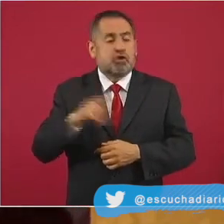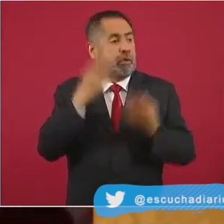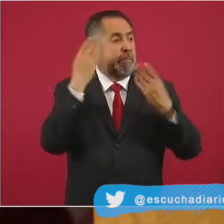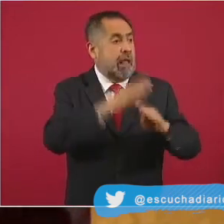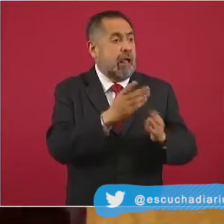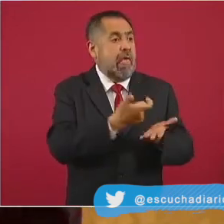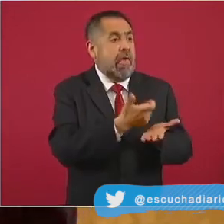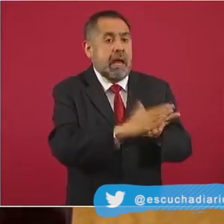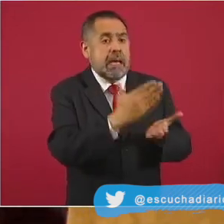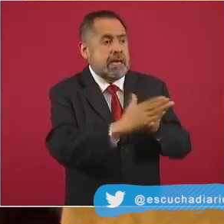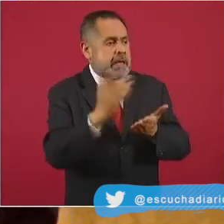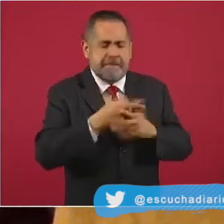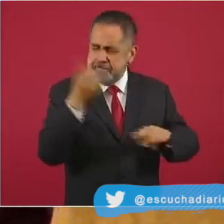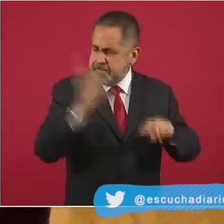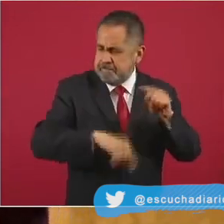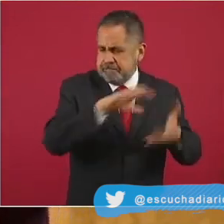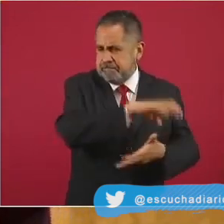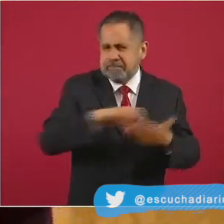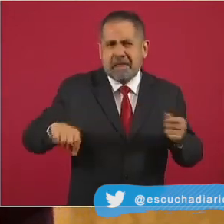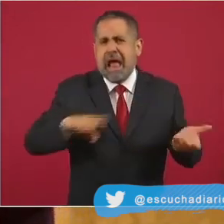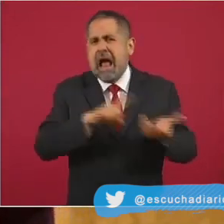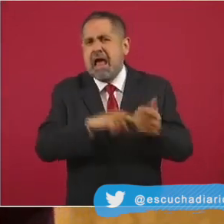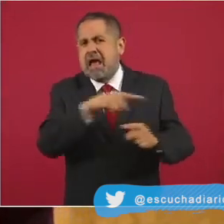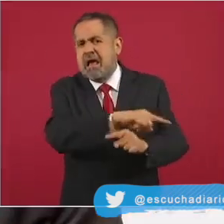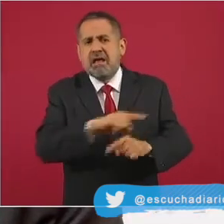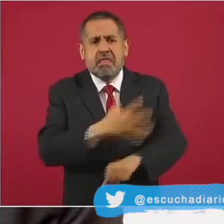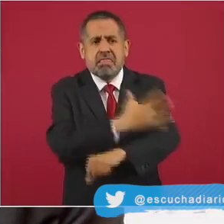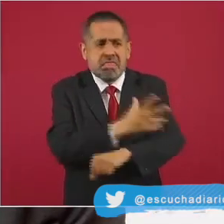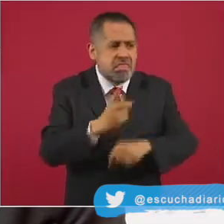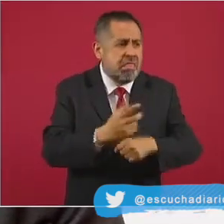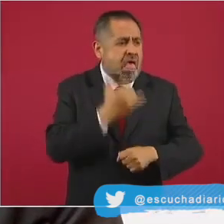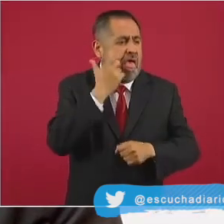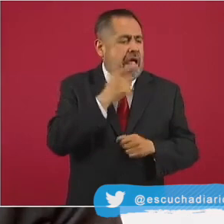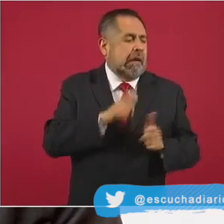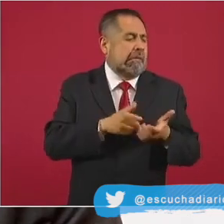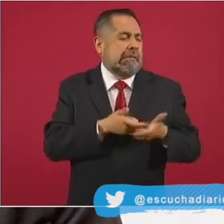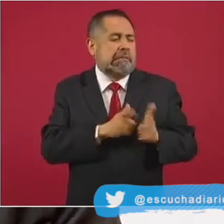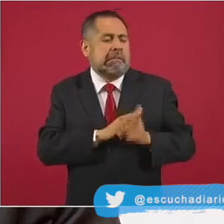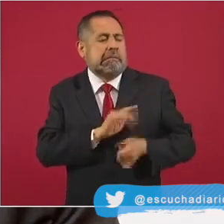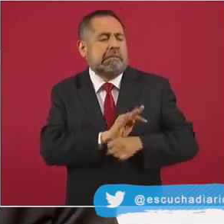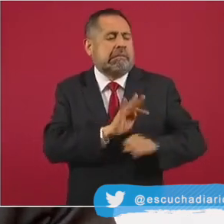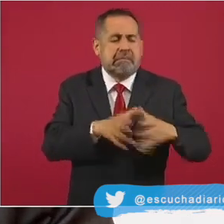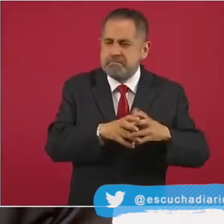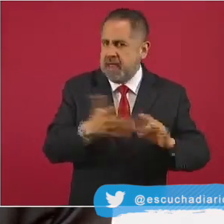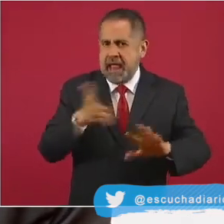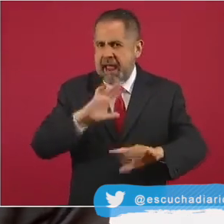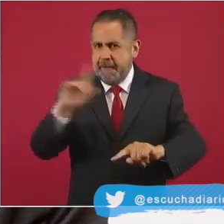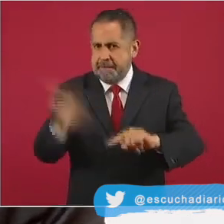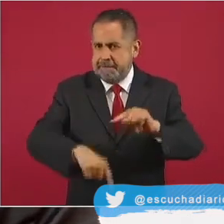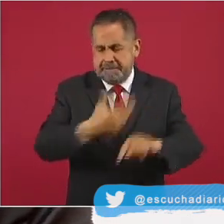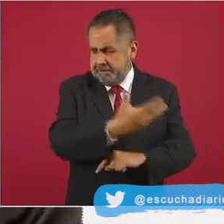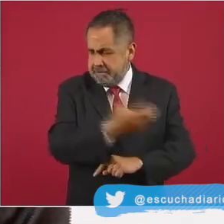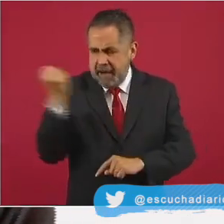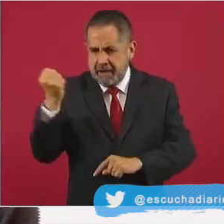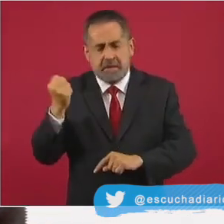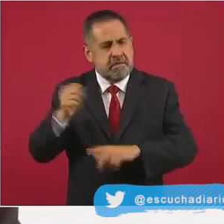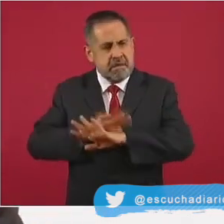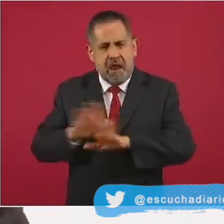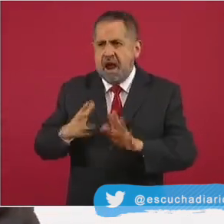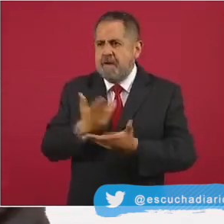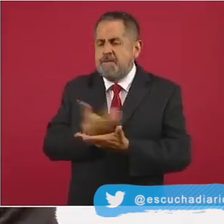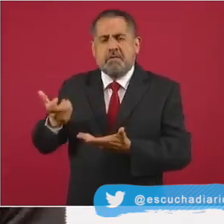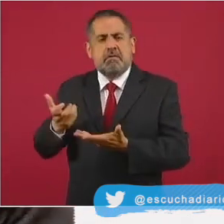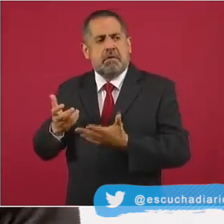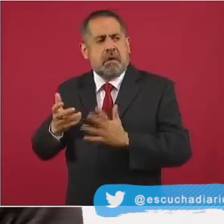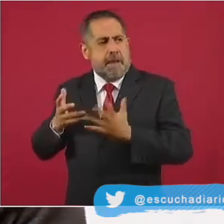manera discrecional, deshonesta y en beneficio de minorías también nos ha permitido liberar